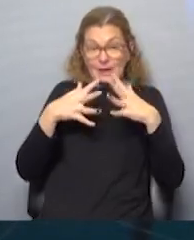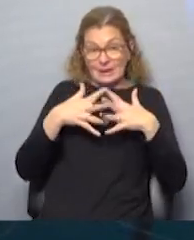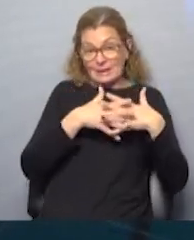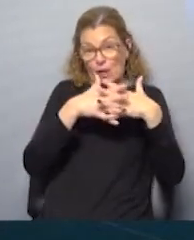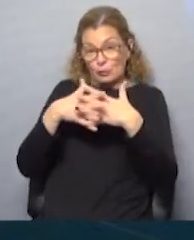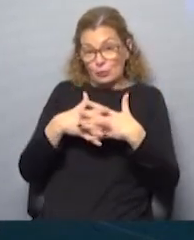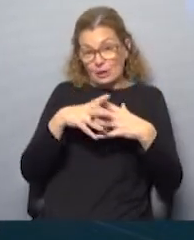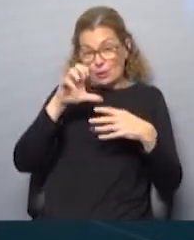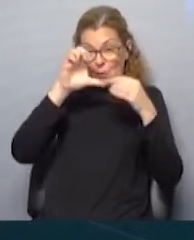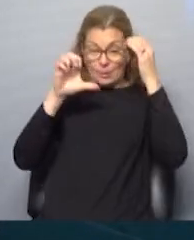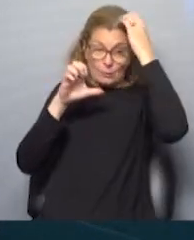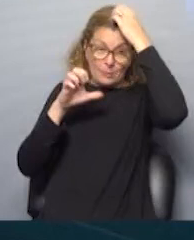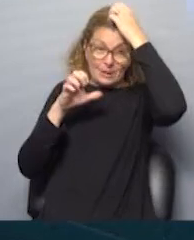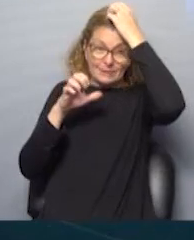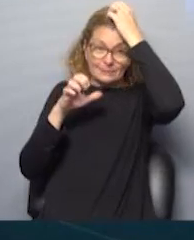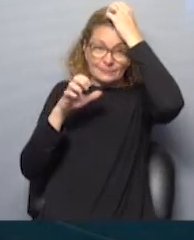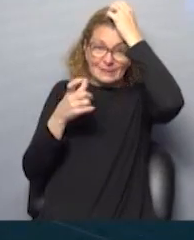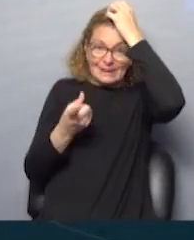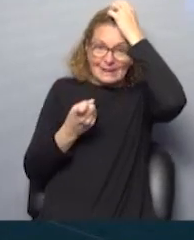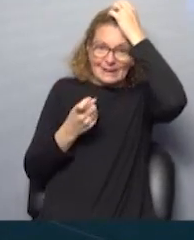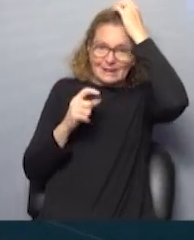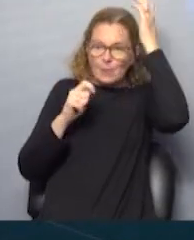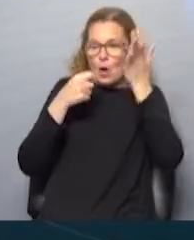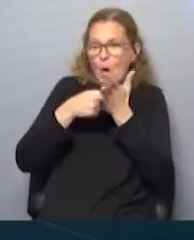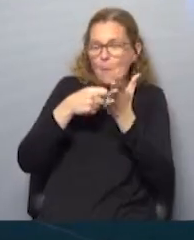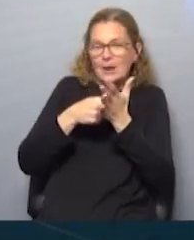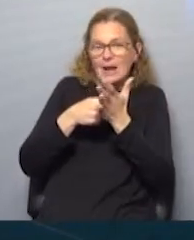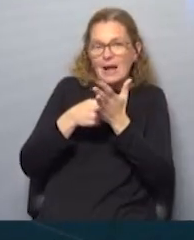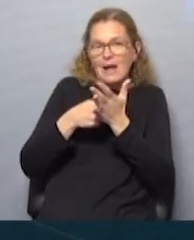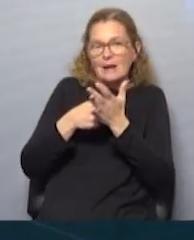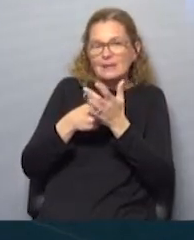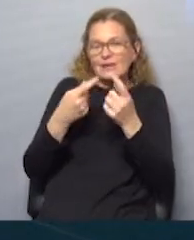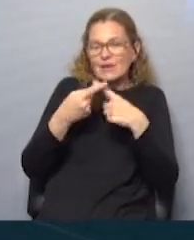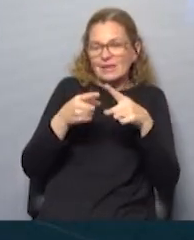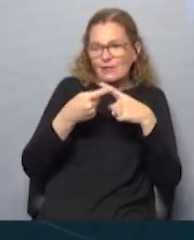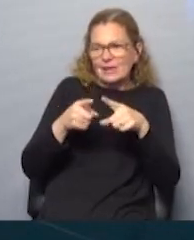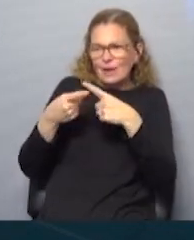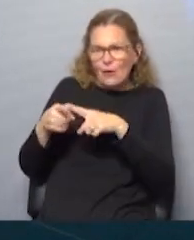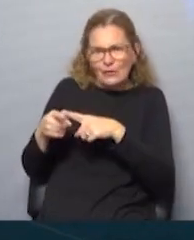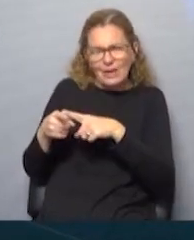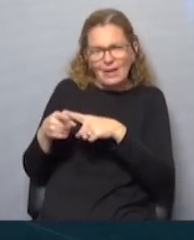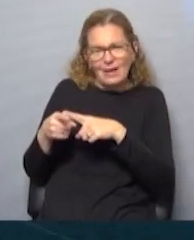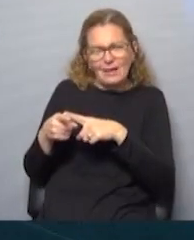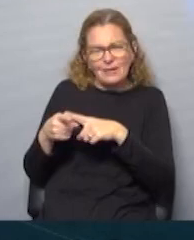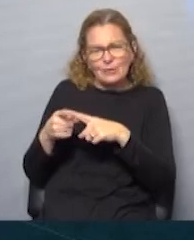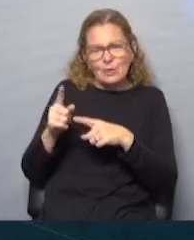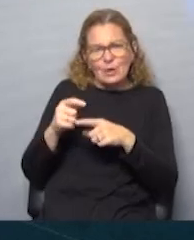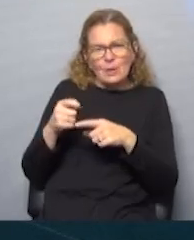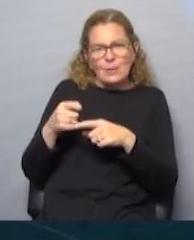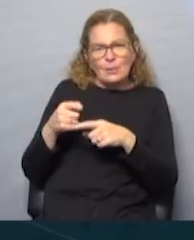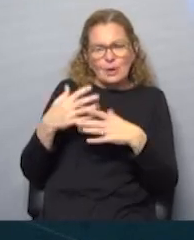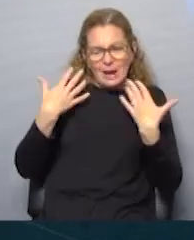unidos o en europa nos estamos insumos que se compran en el exterior reactivos una cantidad de cosas entonces no es ponerle